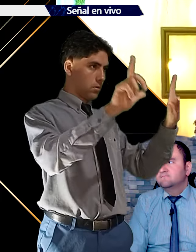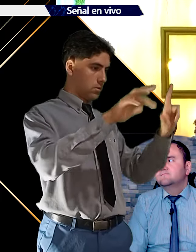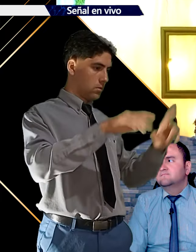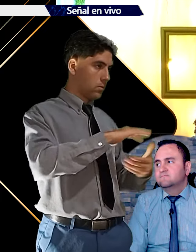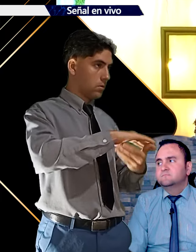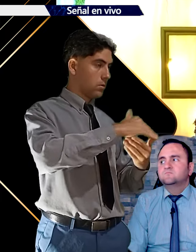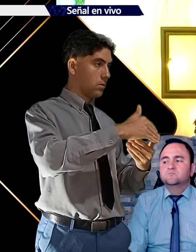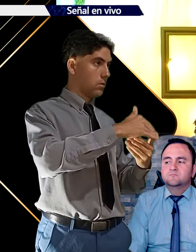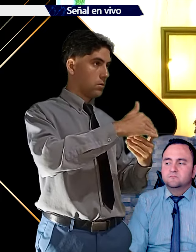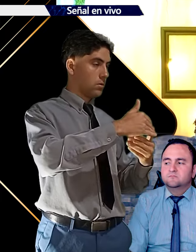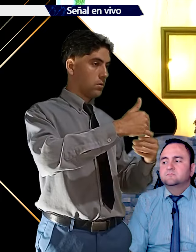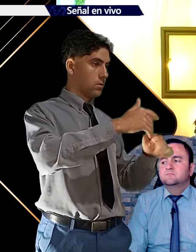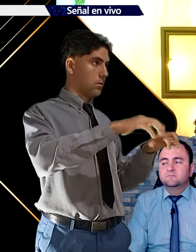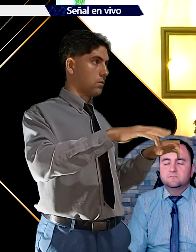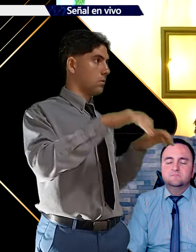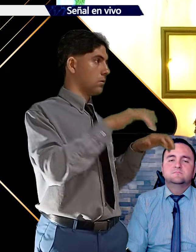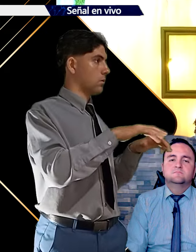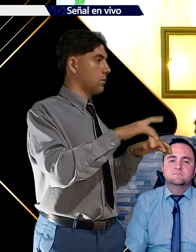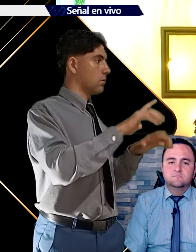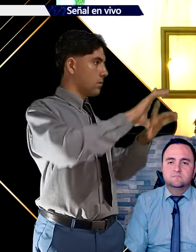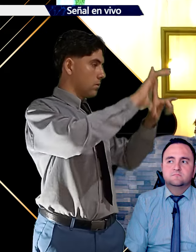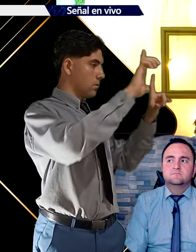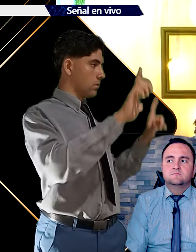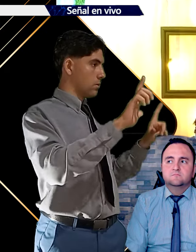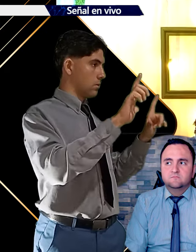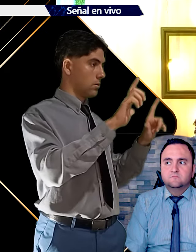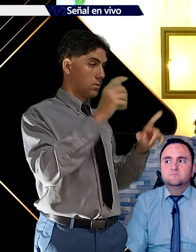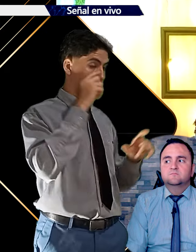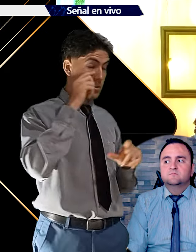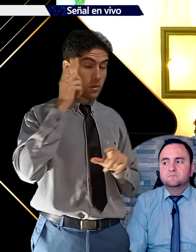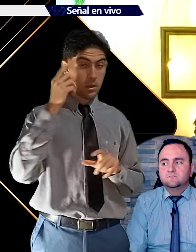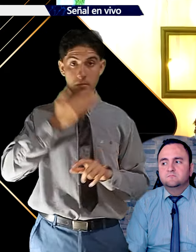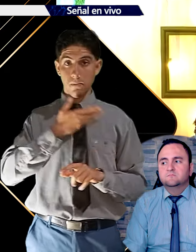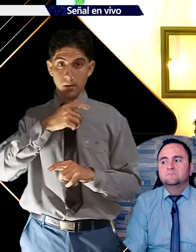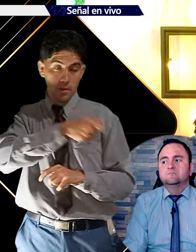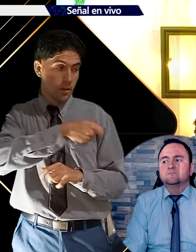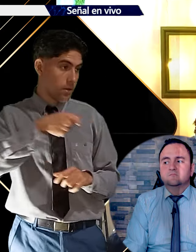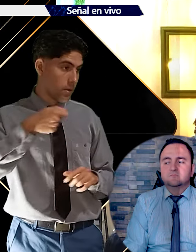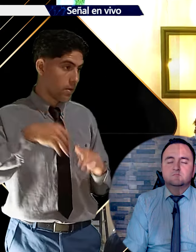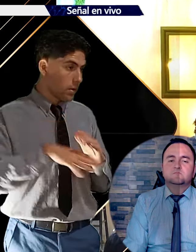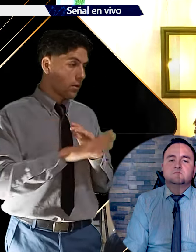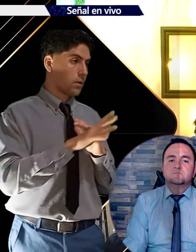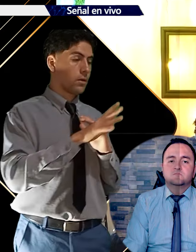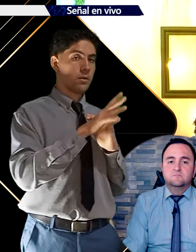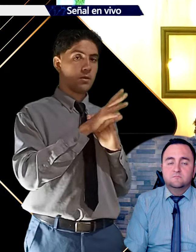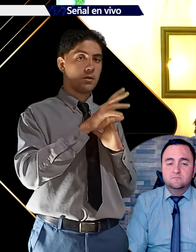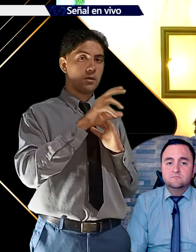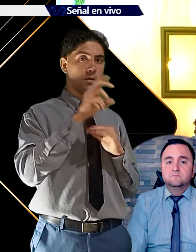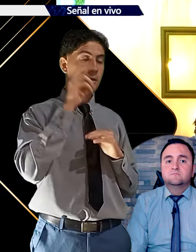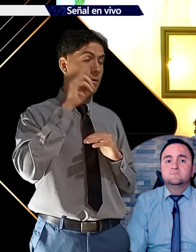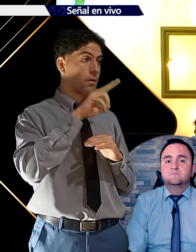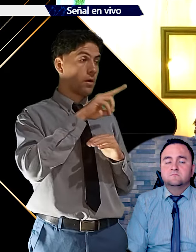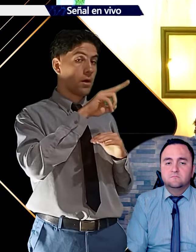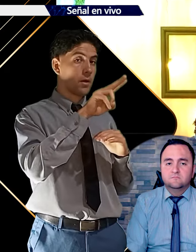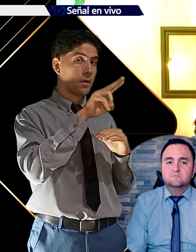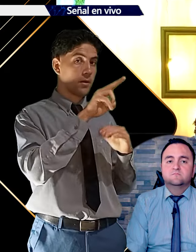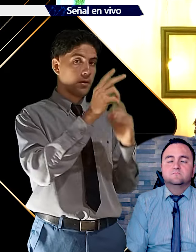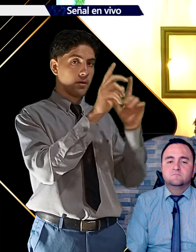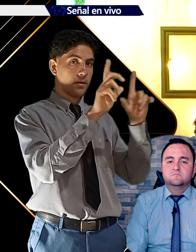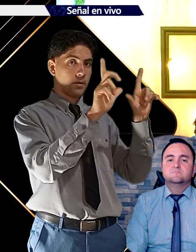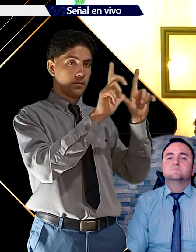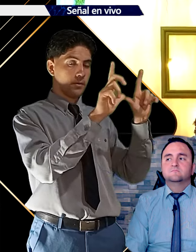un computador grande, estoy hablando hace 10, 12 años, un computador grande, la puerta atrás y el muchacho sentado, la pantalla gigante. Cuando la mamá abre